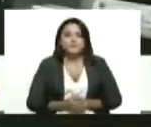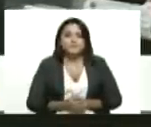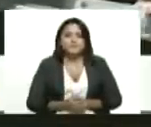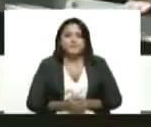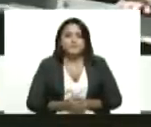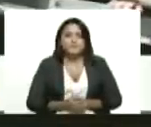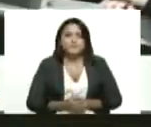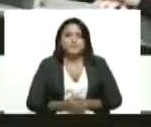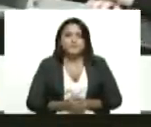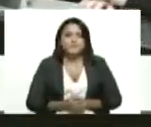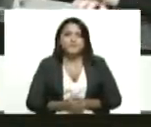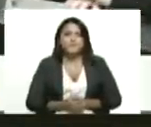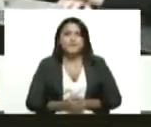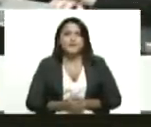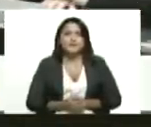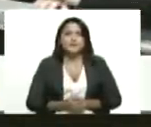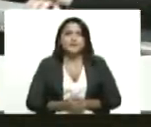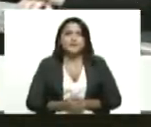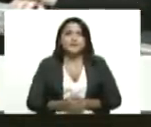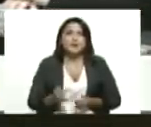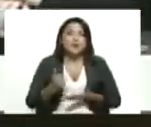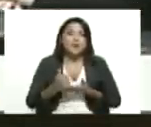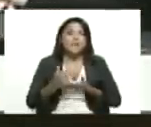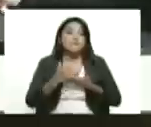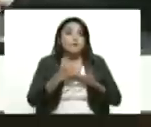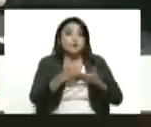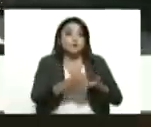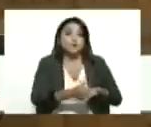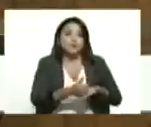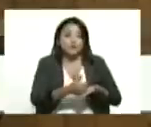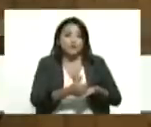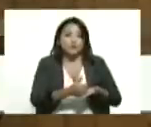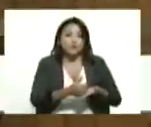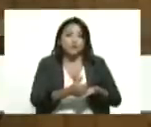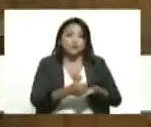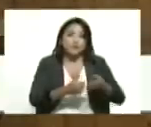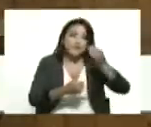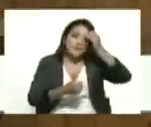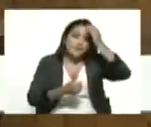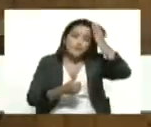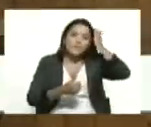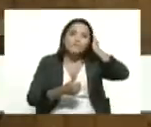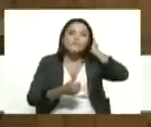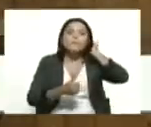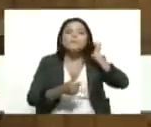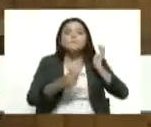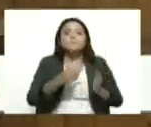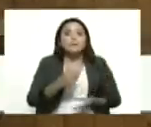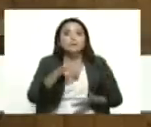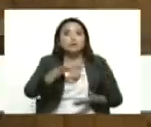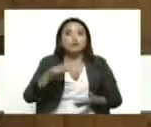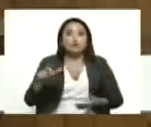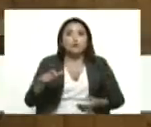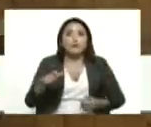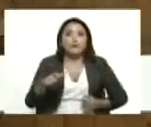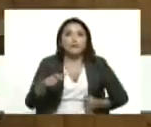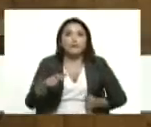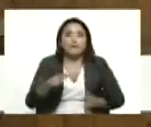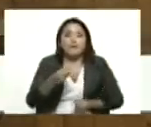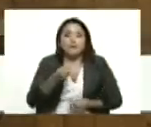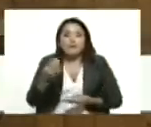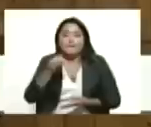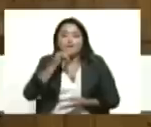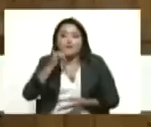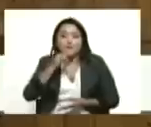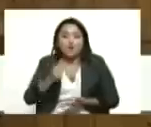Colaboración y retribución. La persona que suministra información que